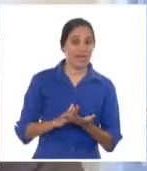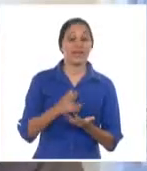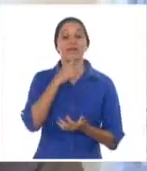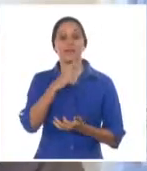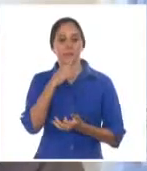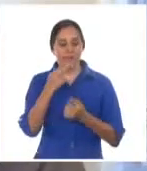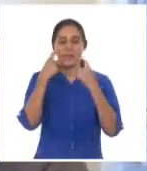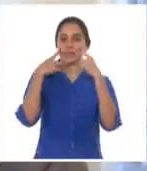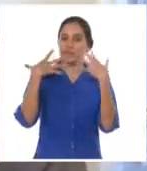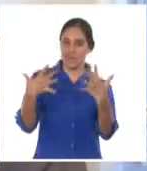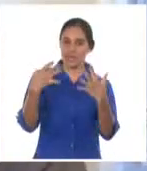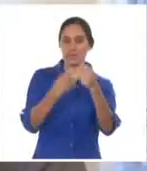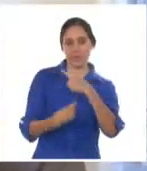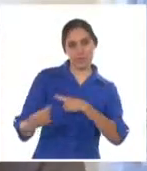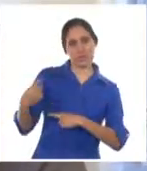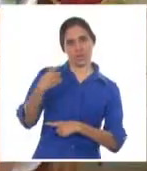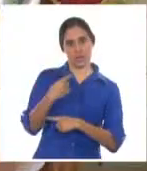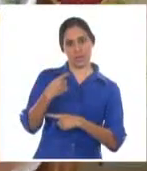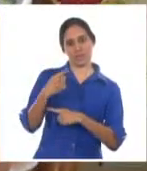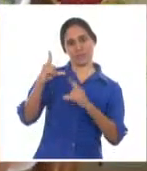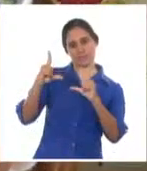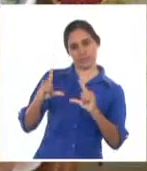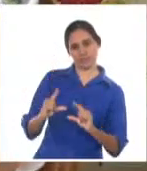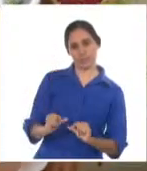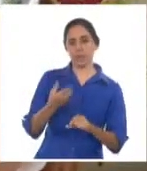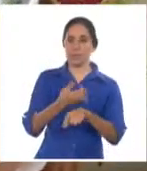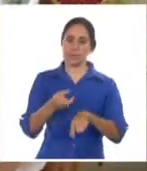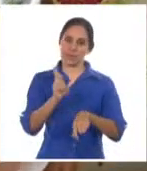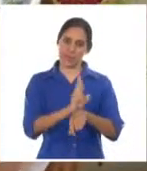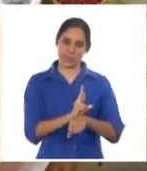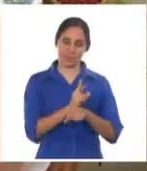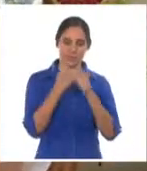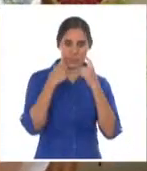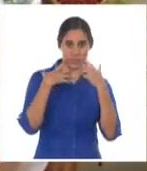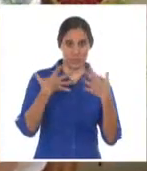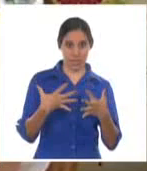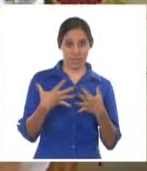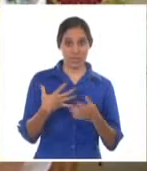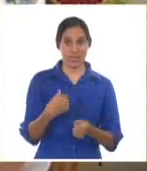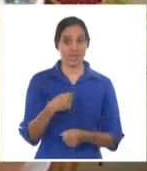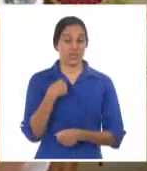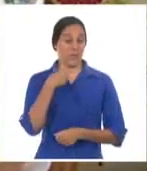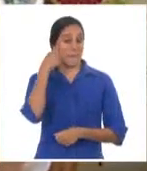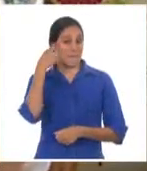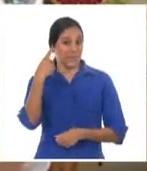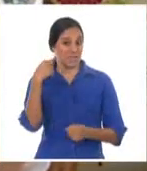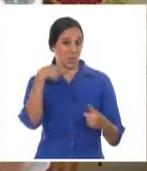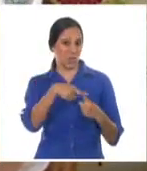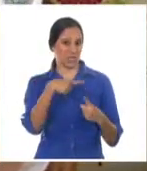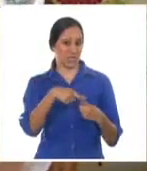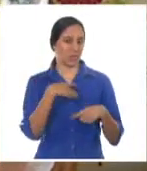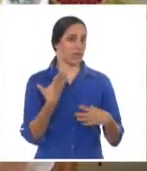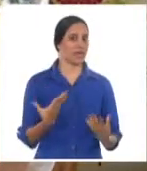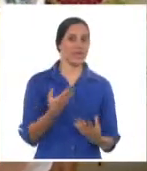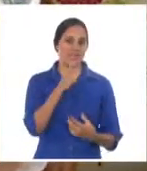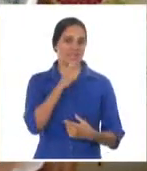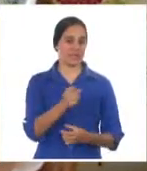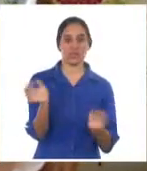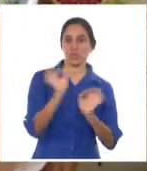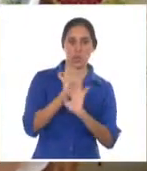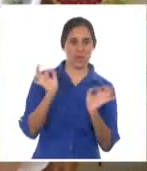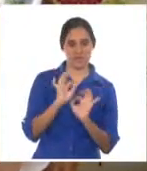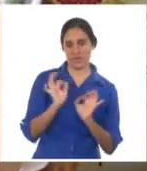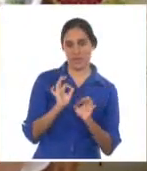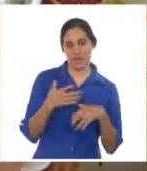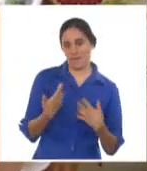ni disminuir ni prevenir. Creo que uno de los retos más importantes que tenemos es el de la educación. Tenemos que